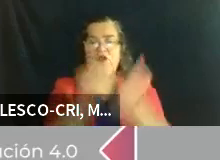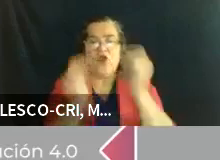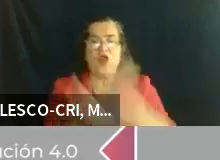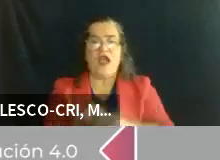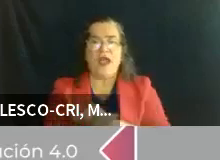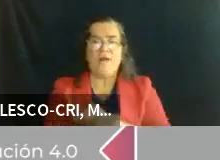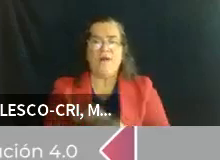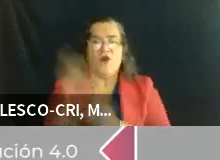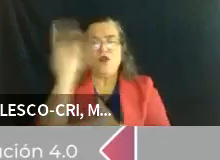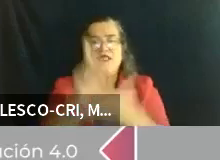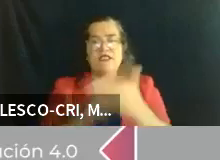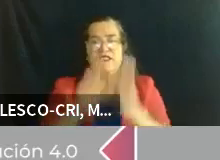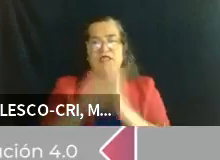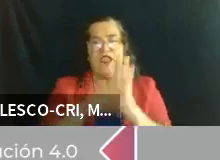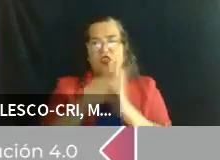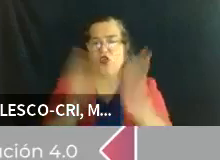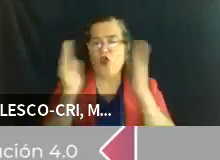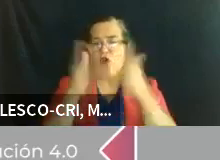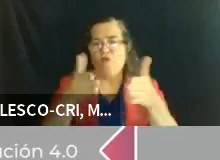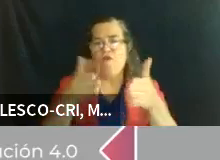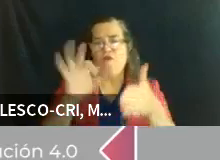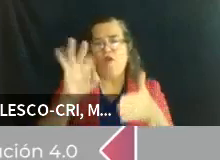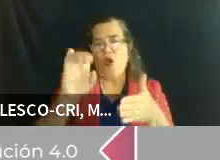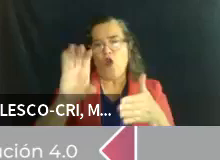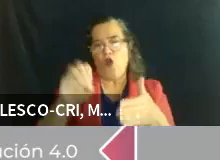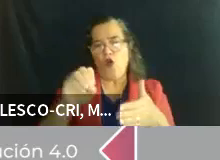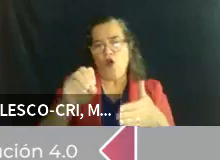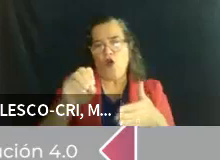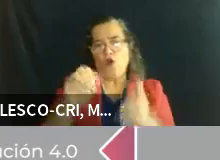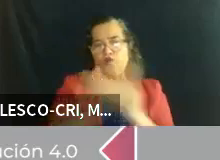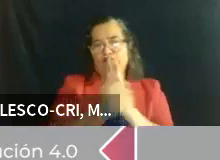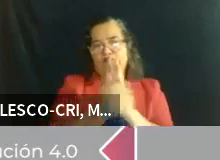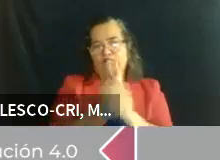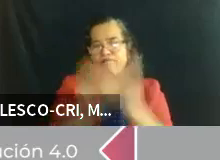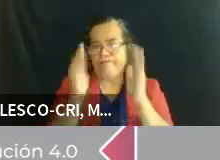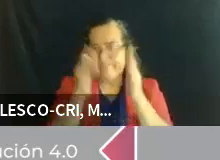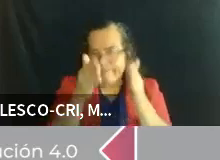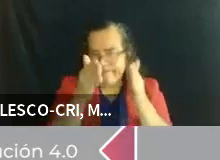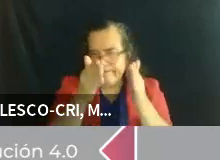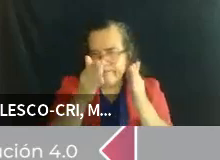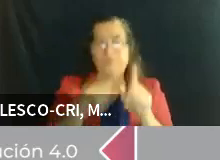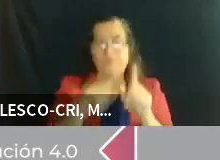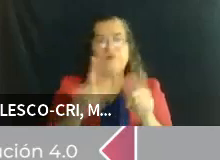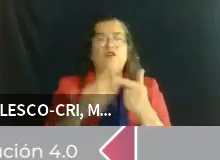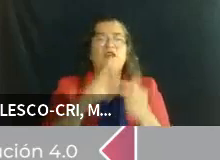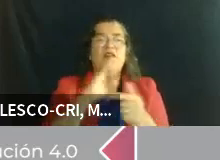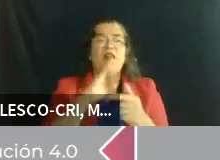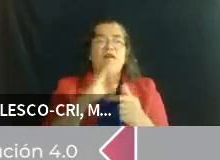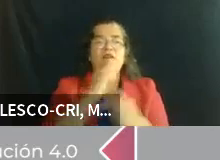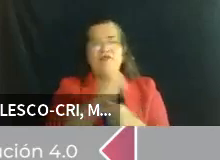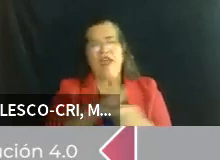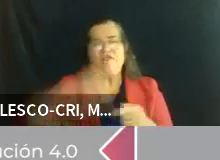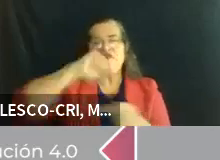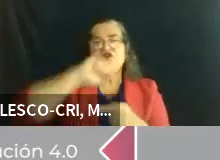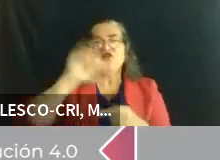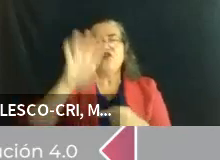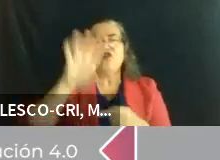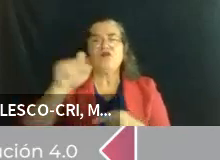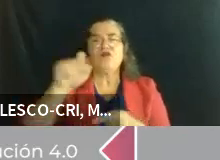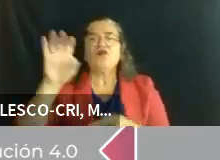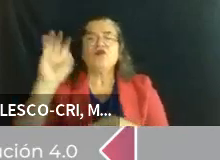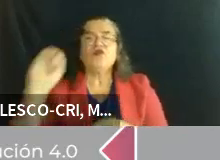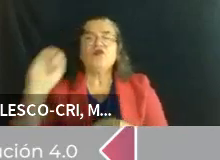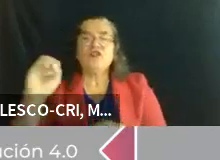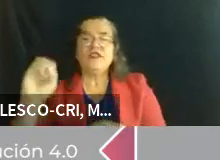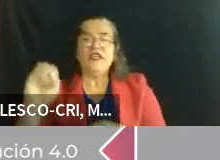diseño curricular con foco en competencias. Bueno, hablábamos de esta revolución 4.0 y de lo que ello conlleva en términos de